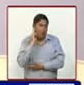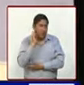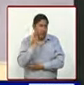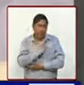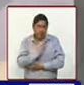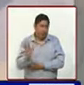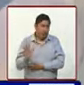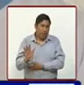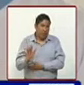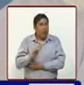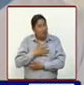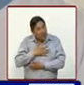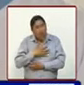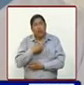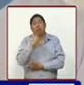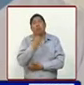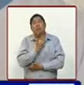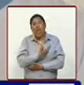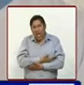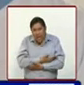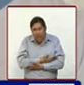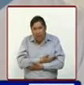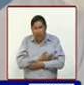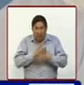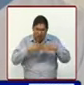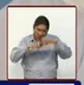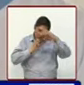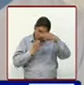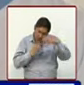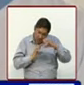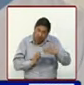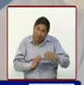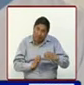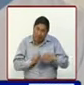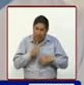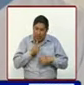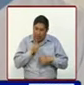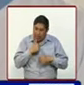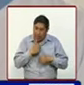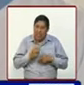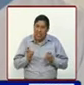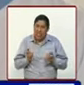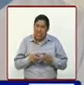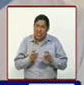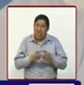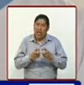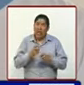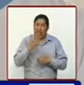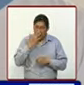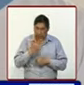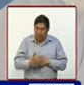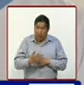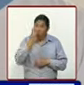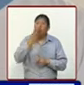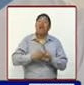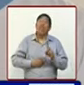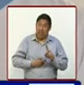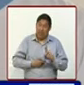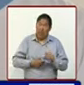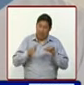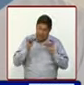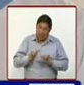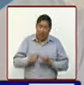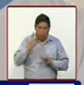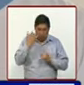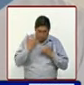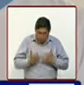lejos. Bueno, mi hijita aquí fue diagnosticada con leucemia, cáncer en la sangre. ¿Hace un mes? Hace un mes que estamos aquí, hoy